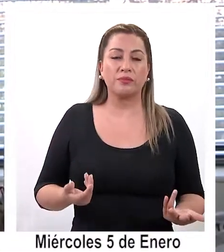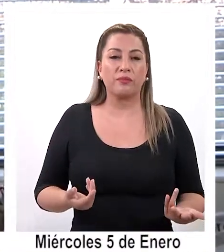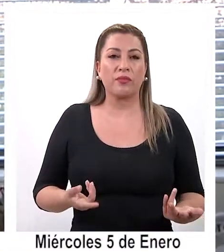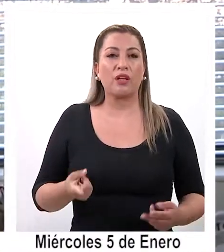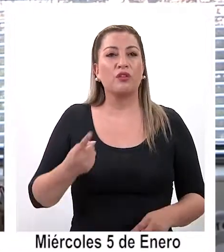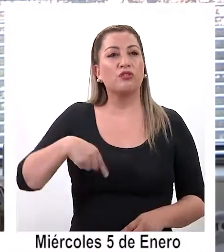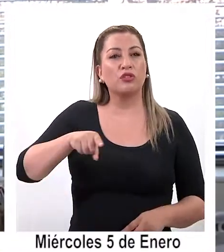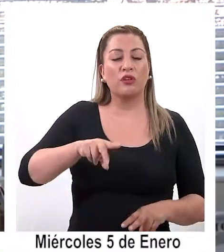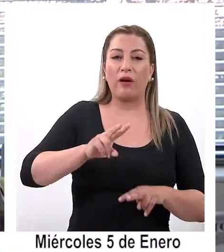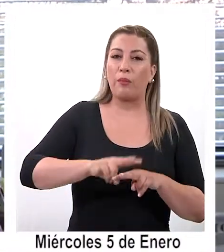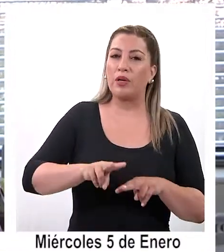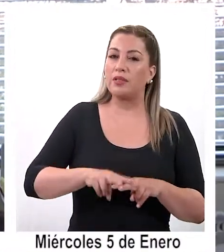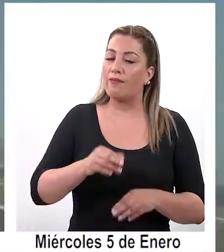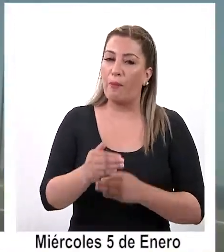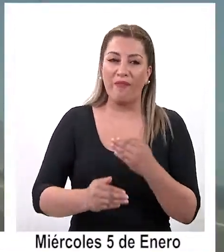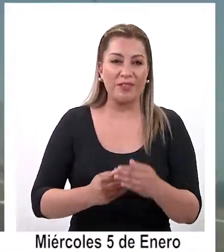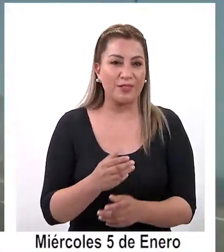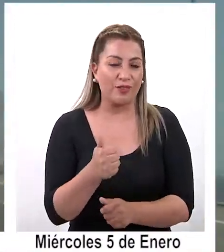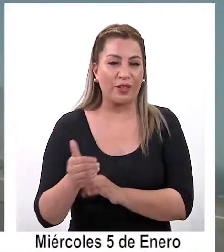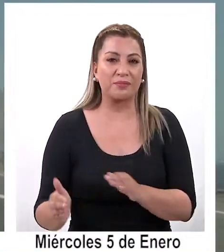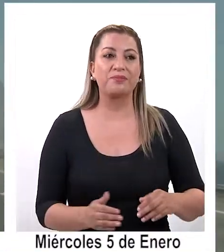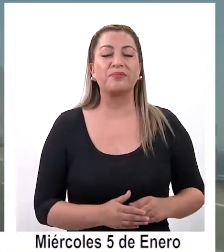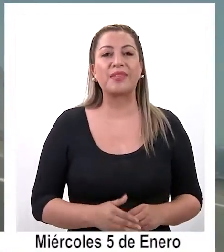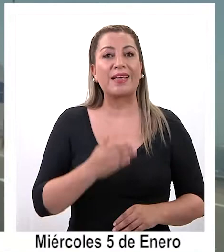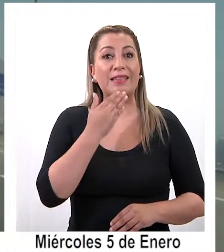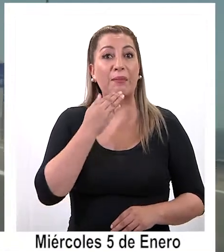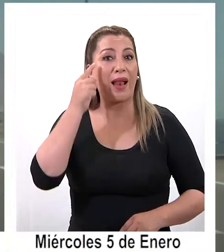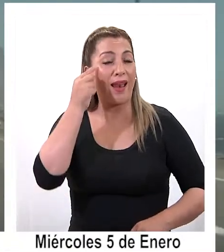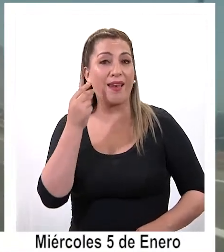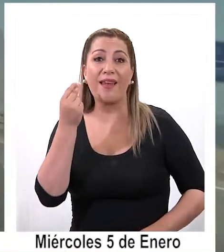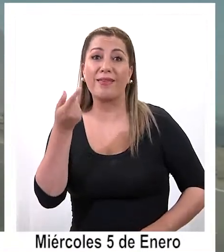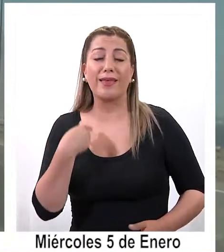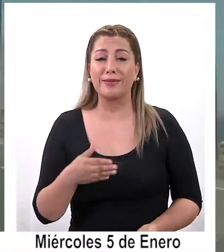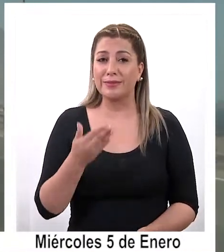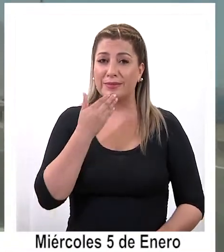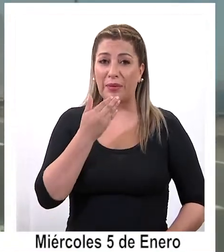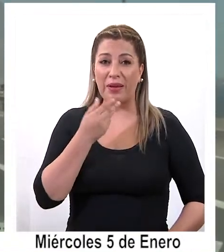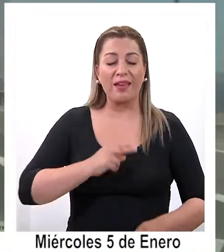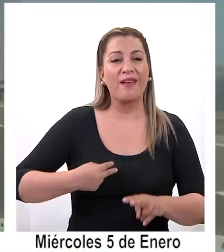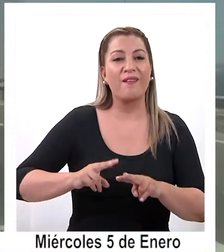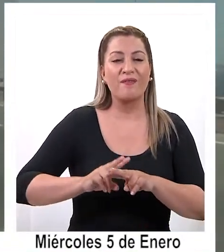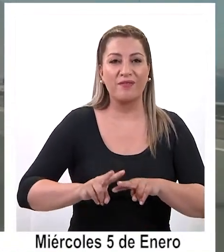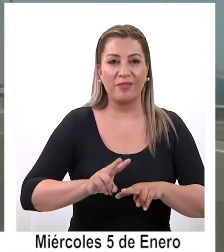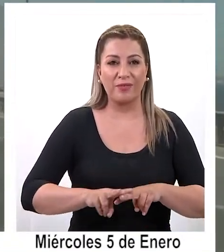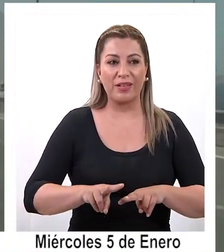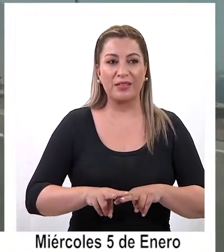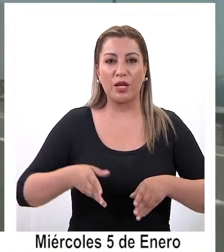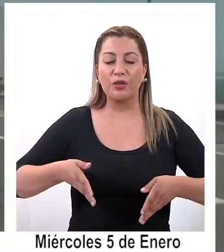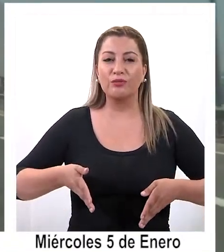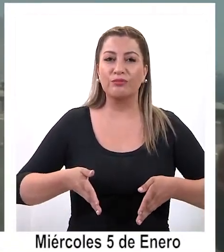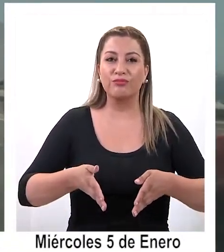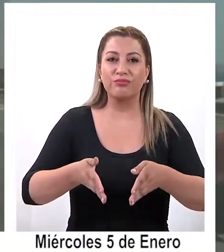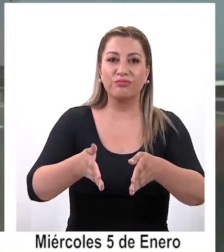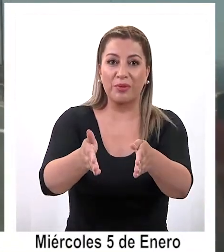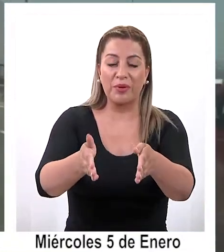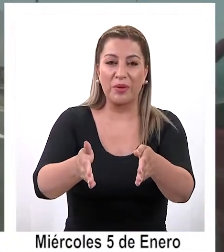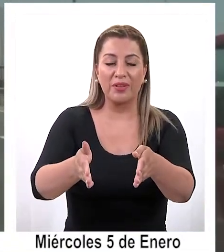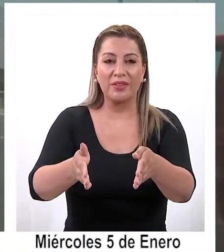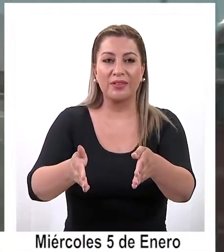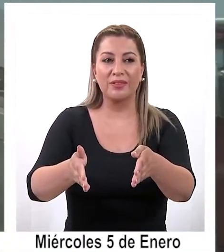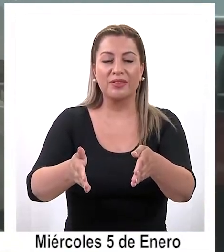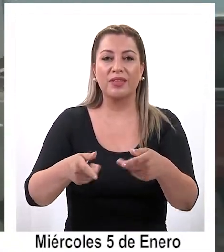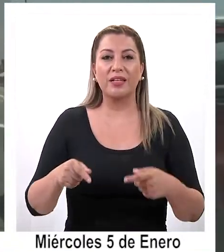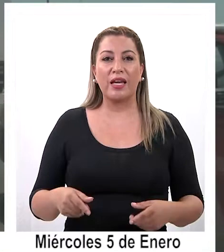pasarelas y llevamos tierra derecha con eso. A esta iniciativa se suma la instalación de una pasarela definitiva